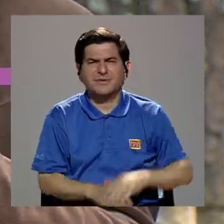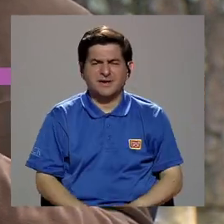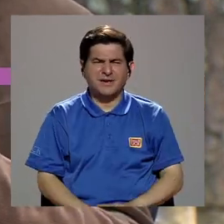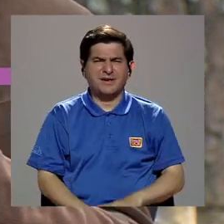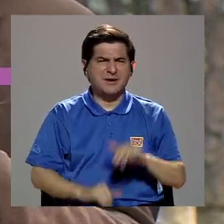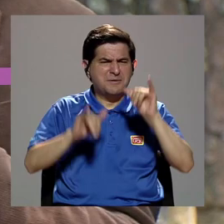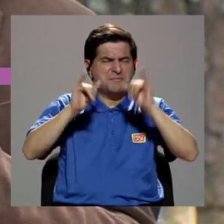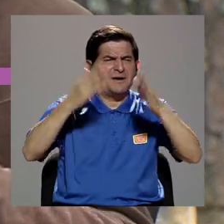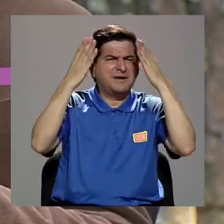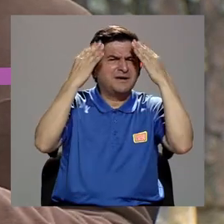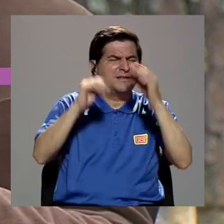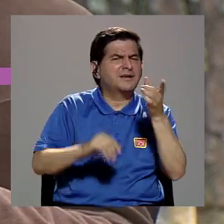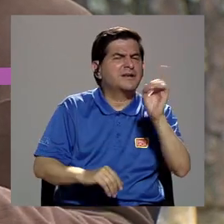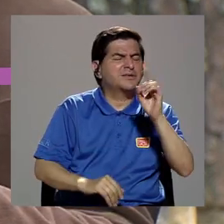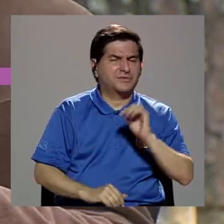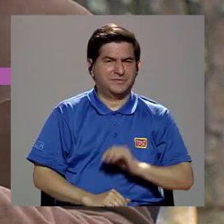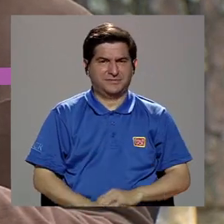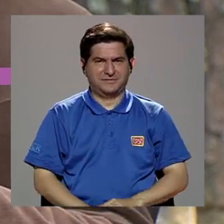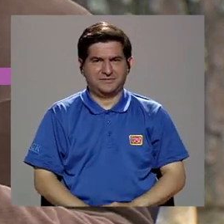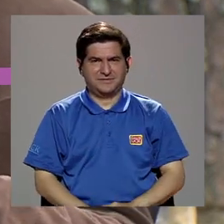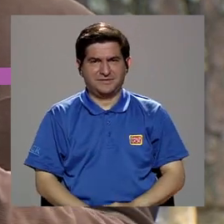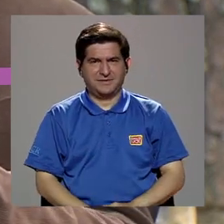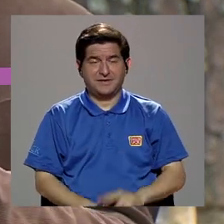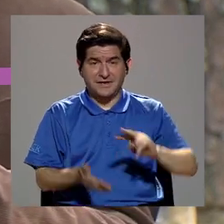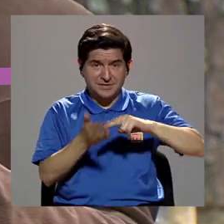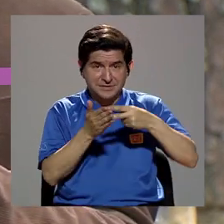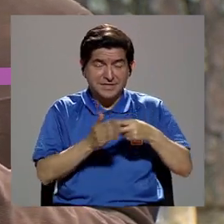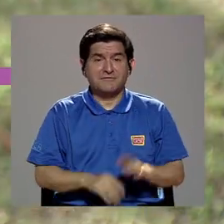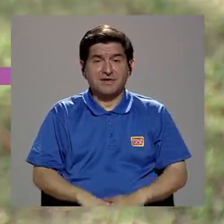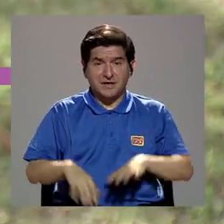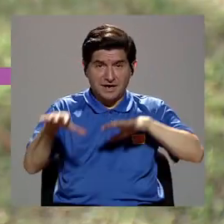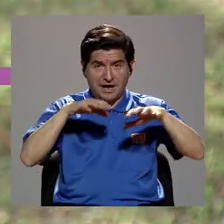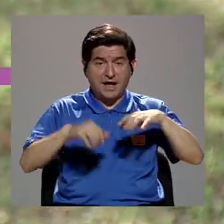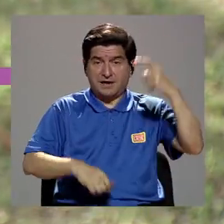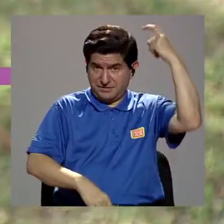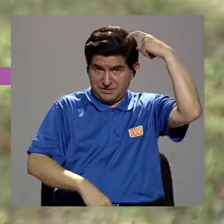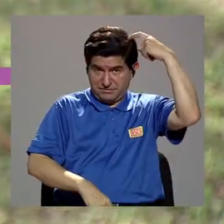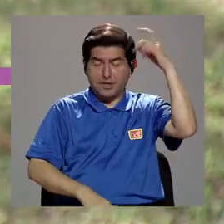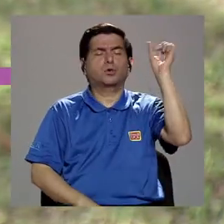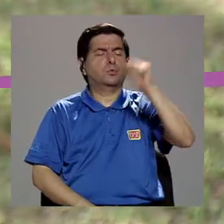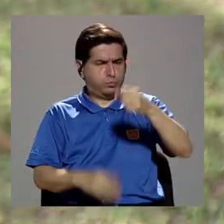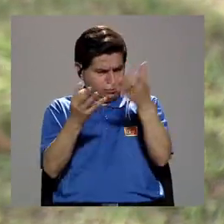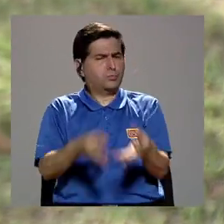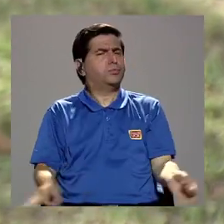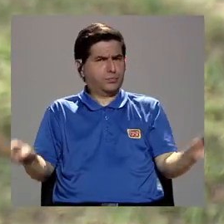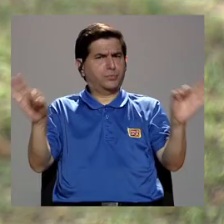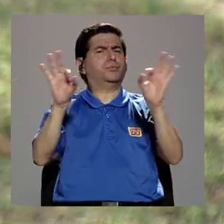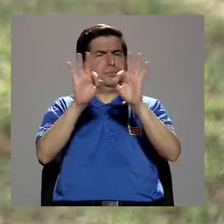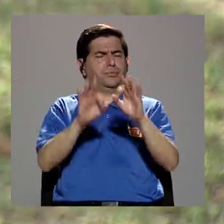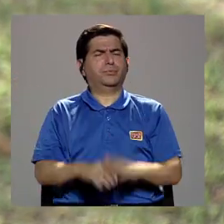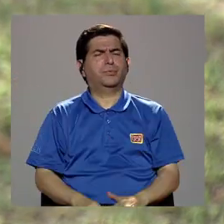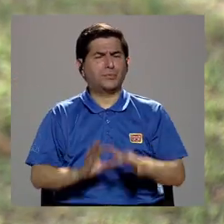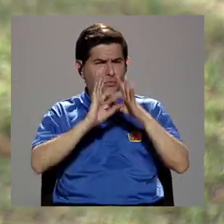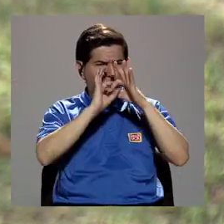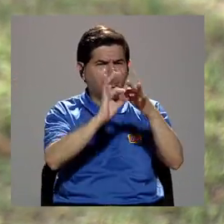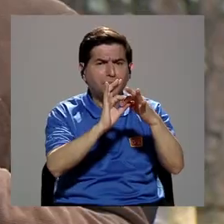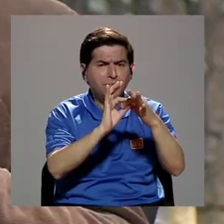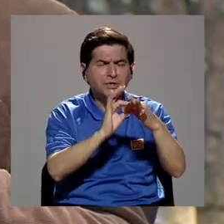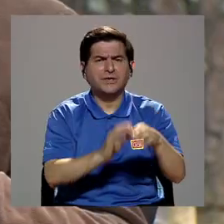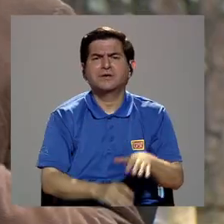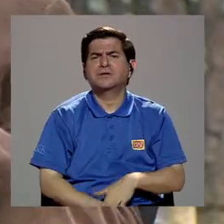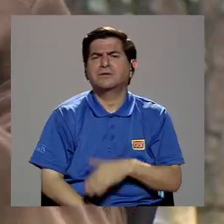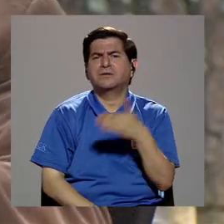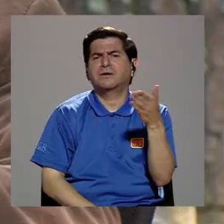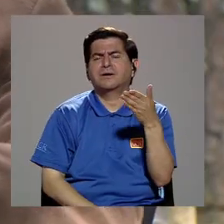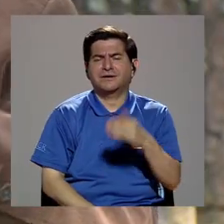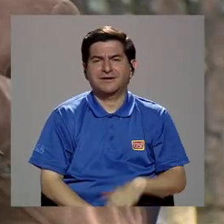que, dónde va a dejar esa información que usted está teniendo. Ese ejercicio. Por eso, claro, es un tema de ejercicio mental importante que va muy acorde